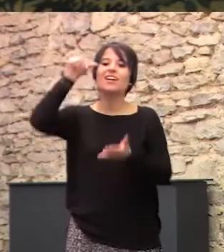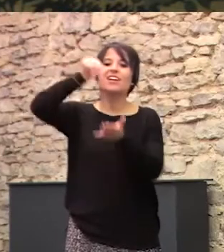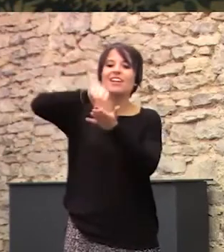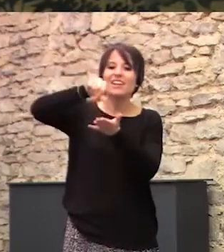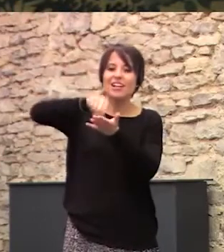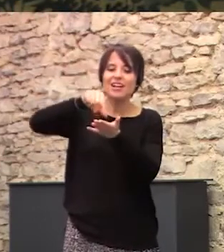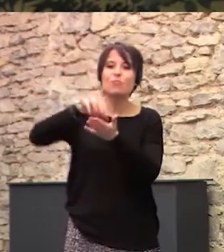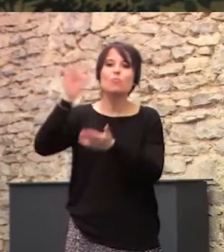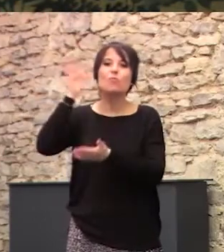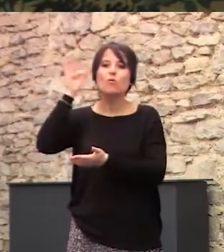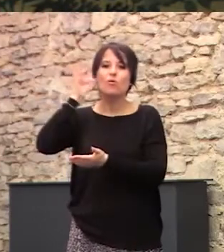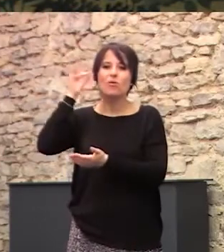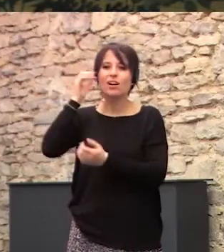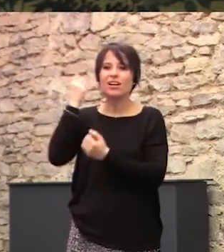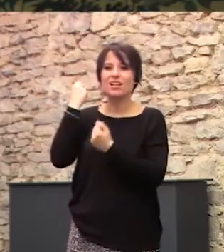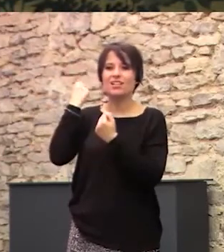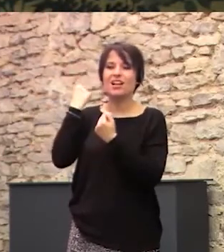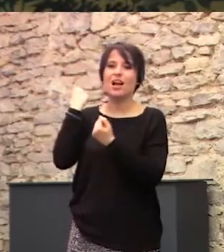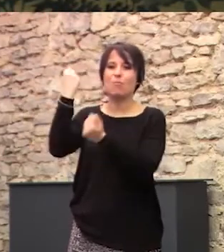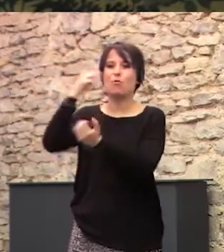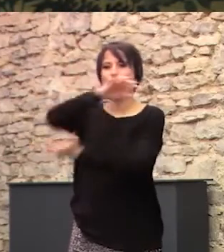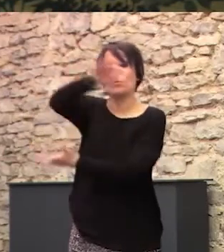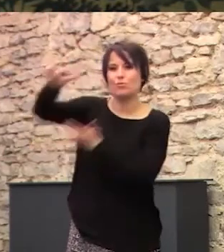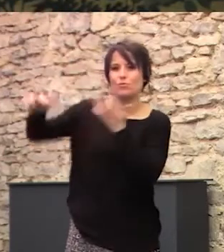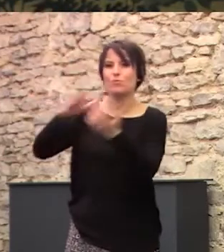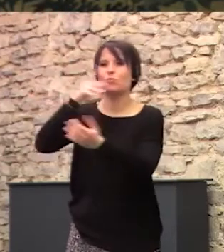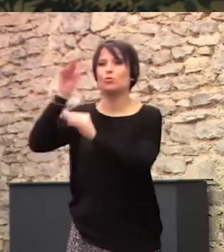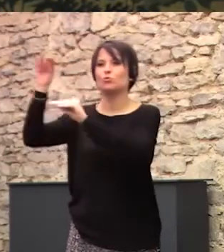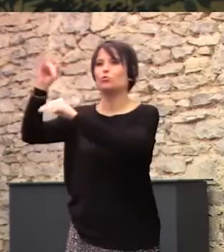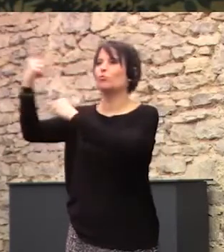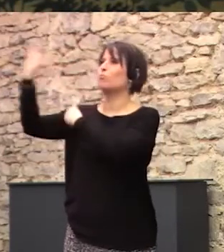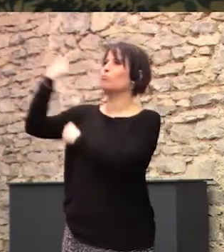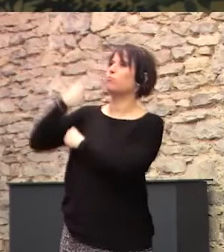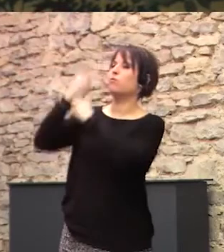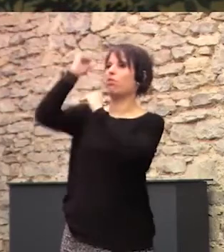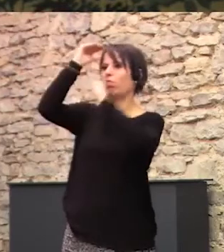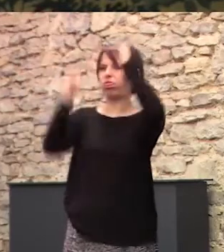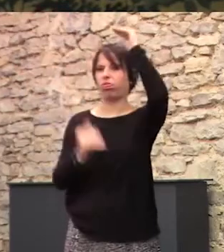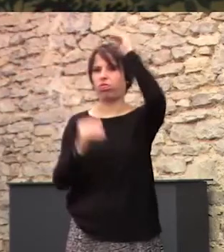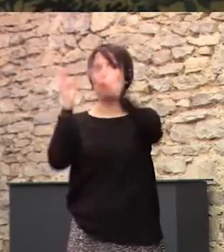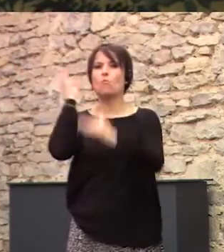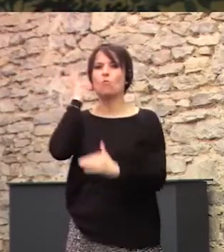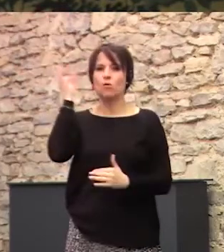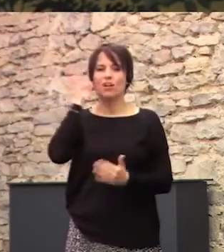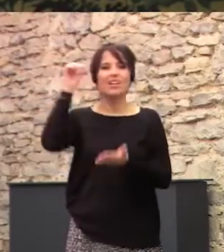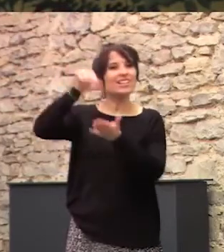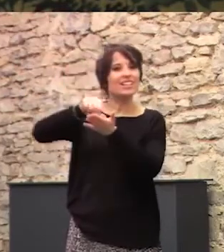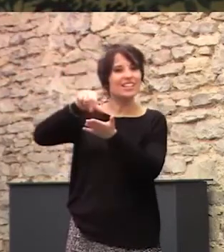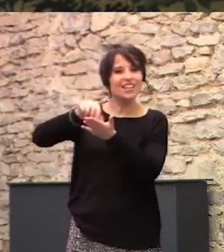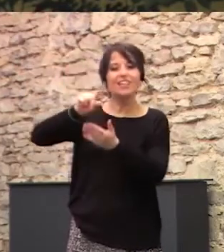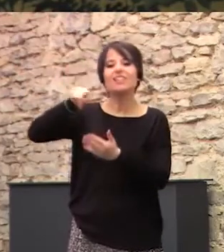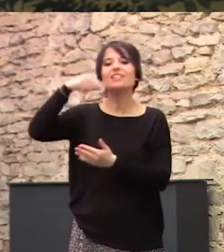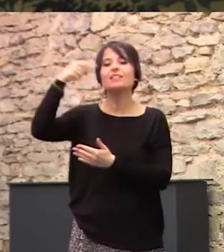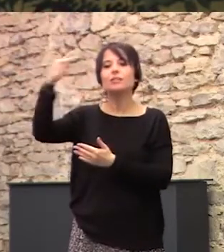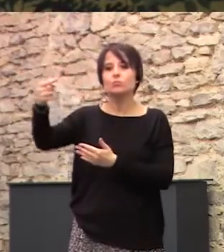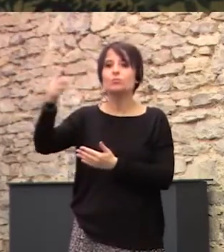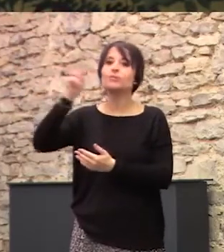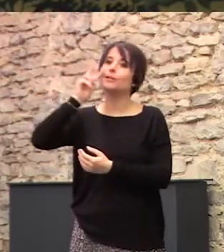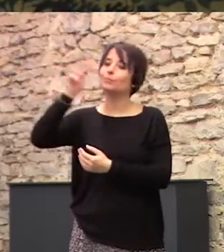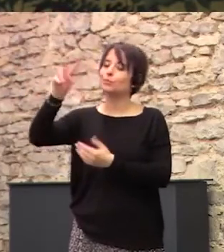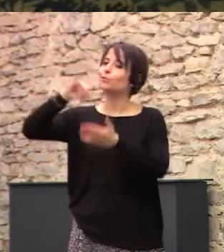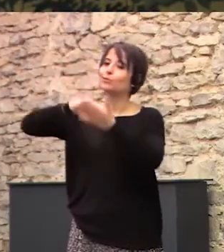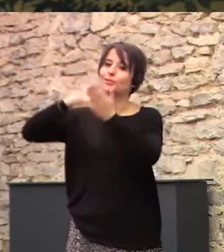Shah por su sistema desigual, el sistema desigual que había en Irán, y luego se han encontrado con otro